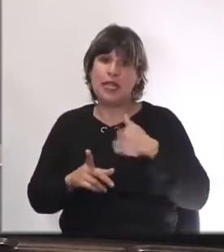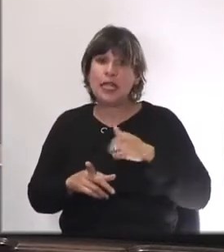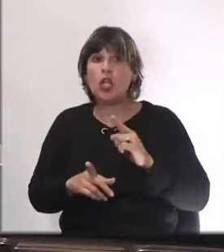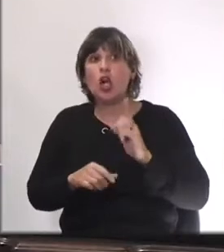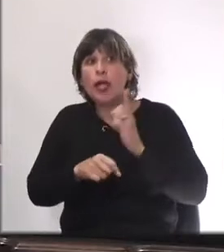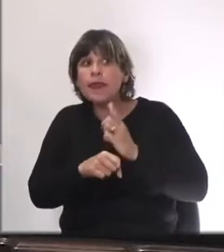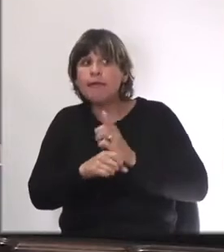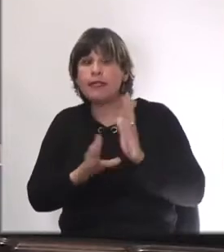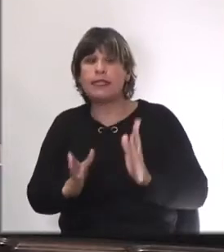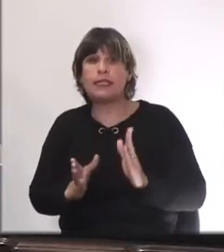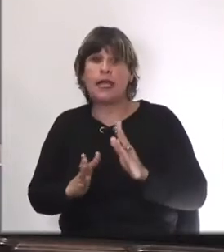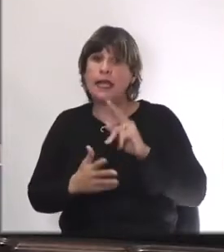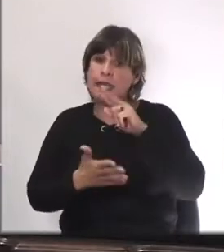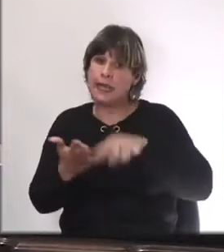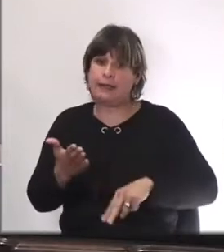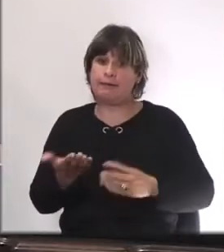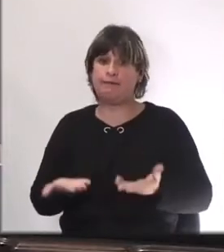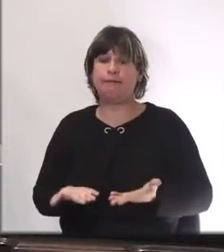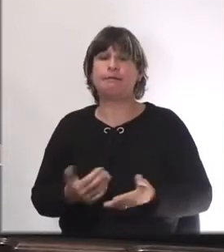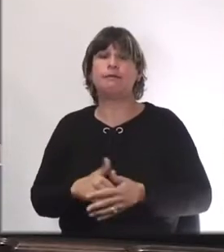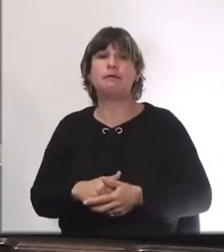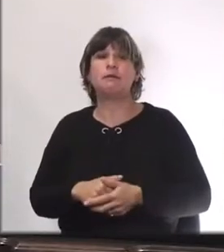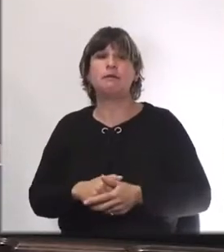debería leer.